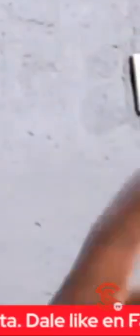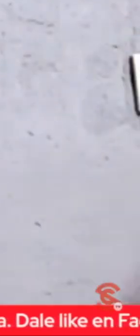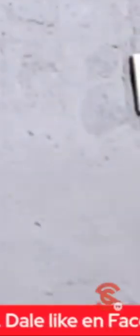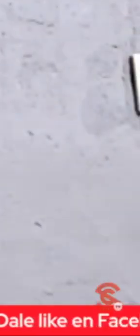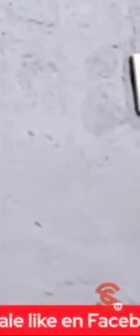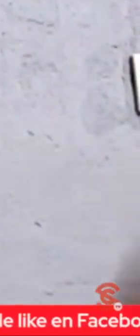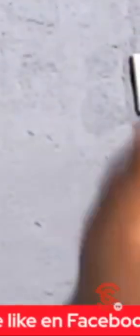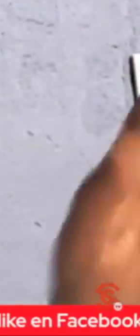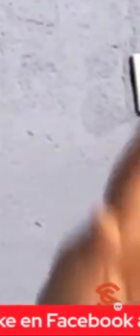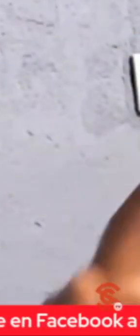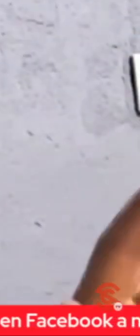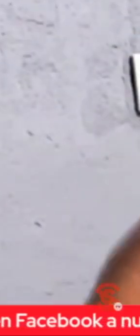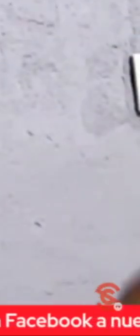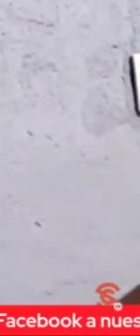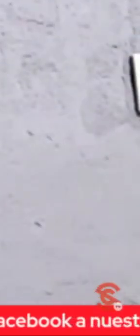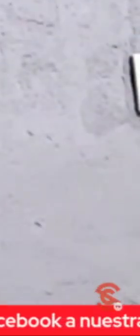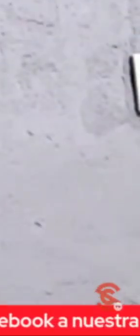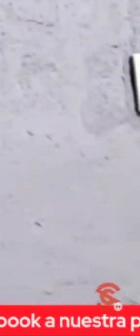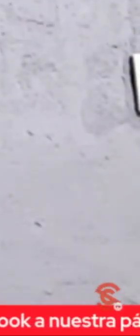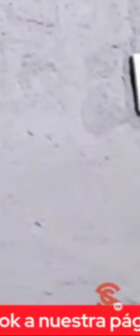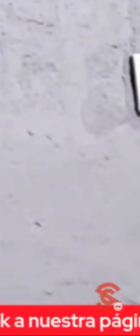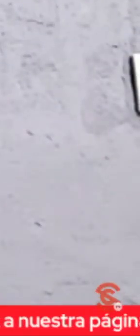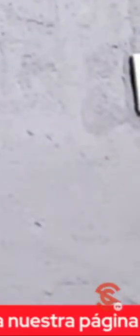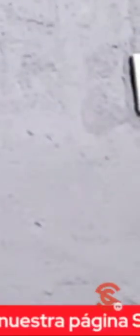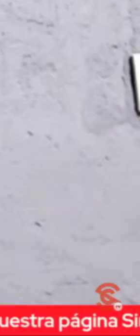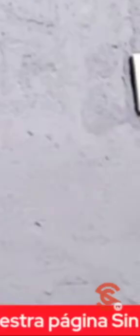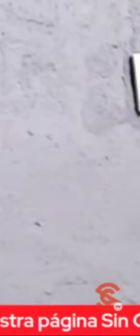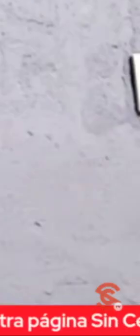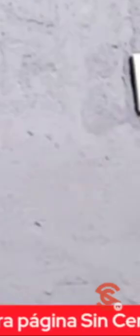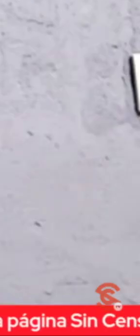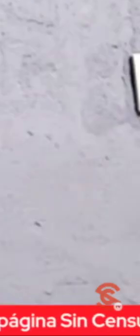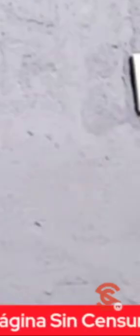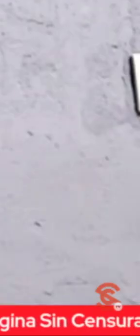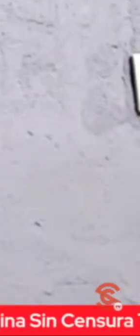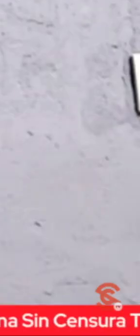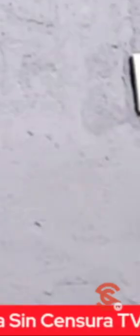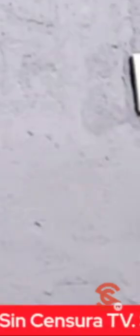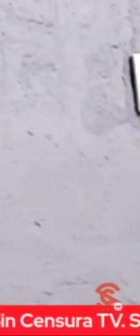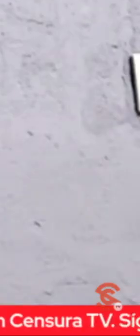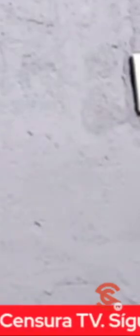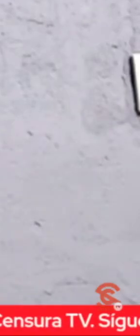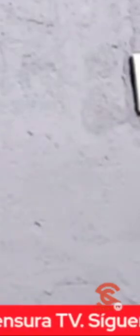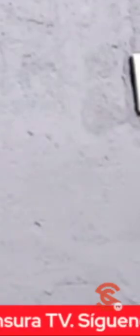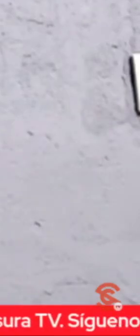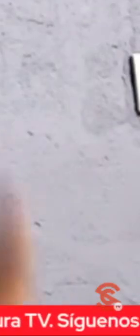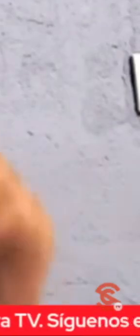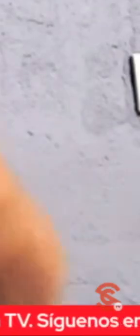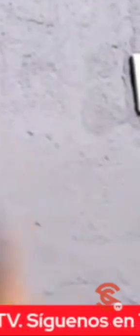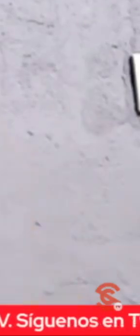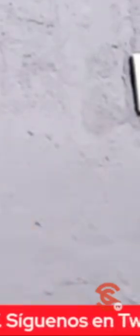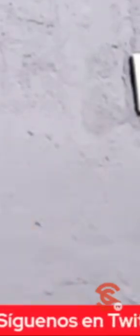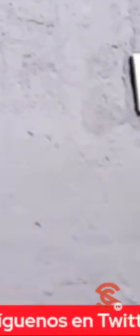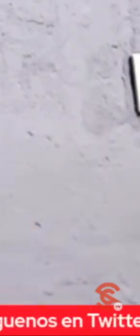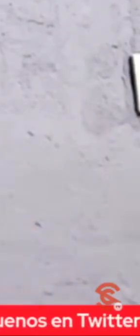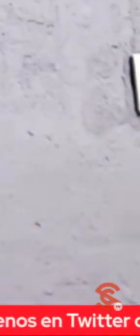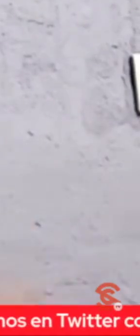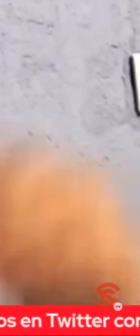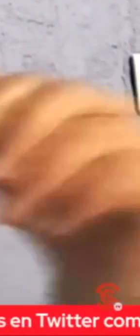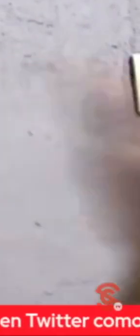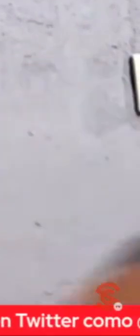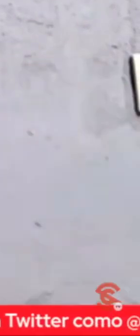los recargos e intereses que genera, porque si yo me atraso en mis impuestos, Vicente, me cobran recargos. Ahora